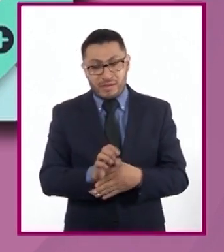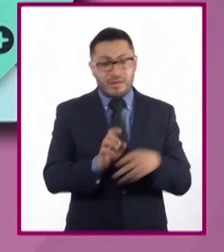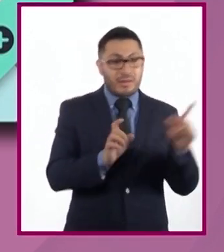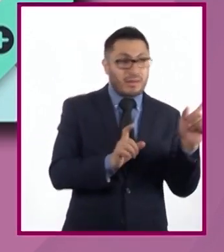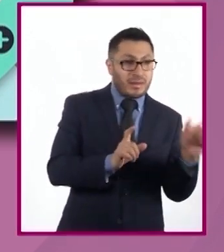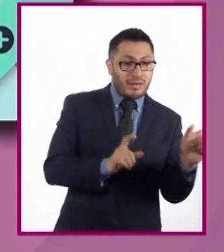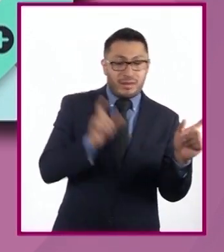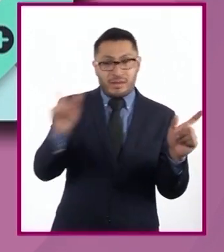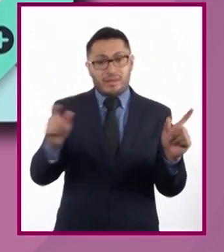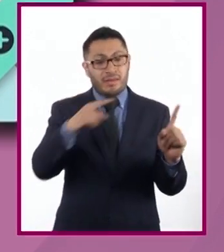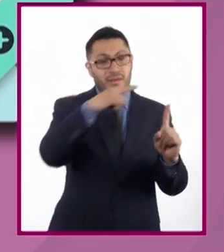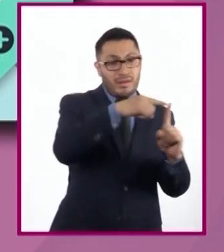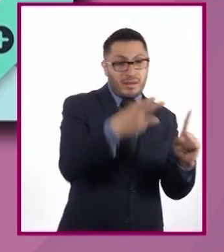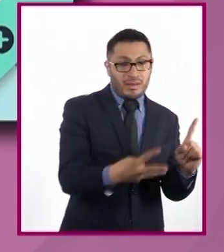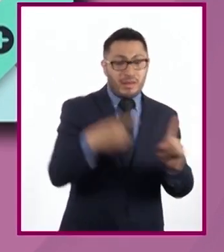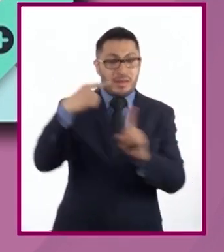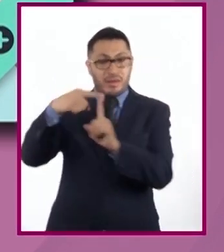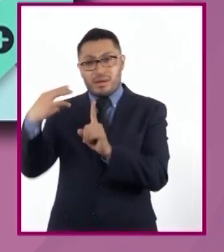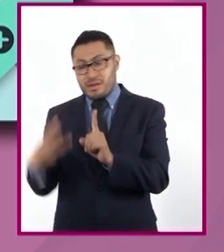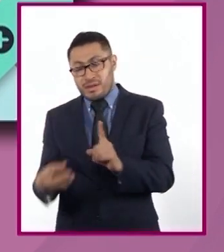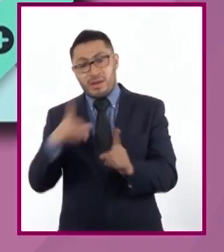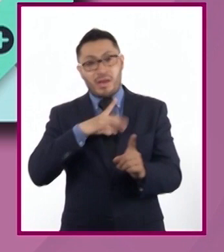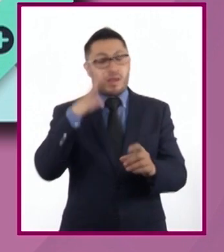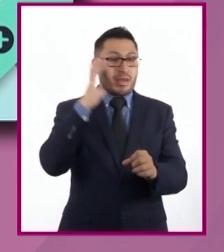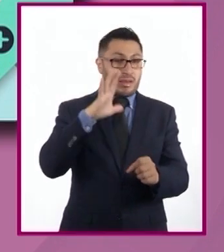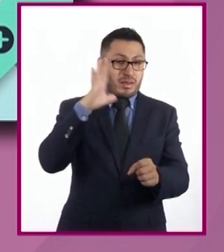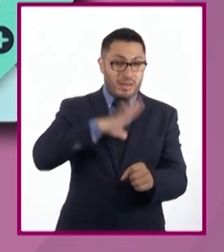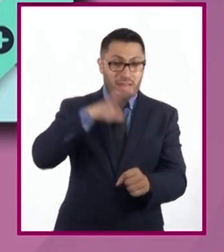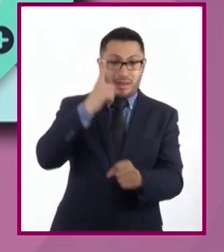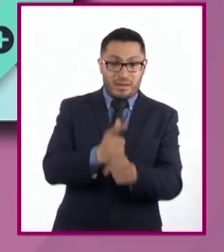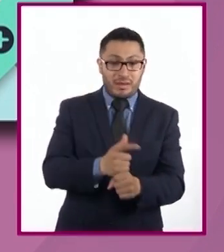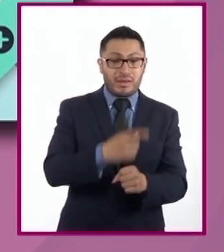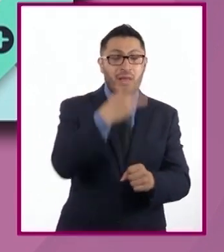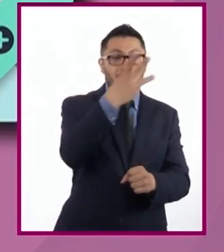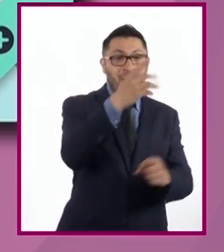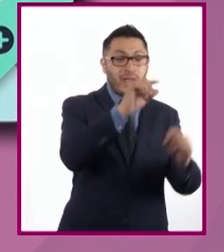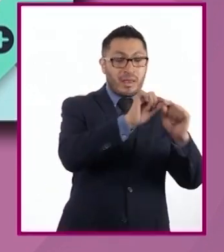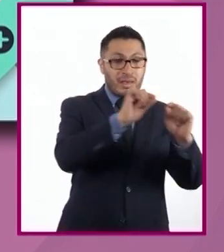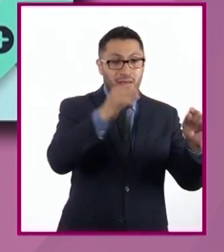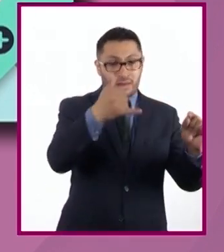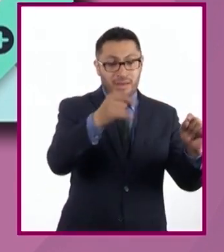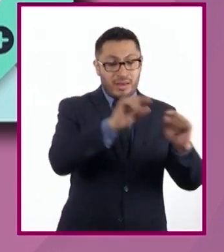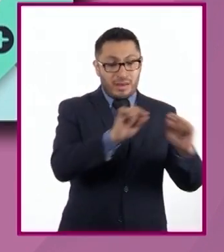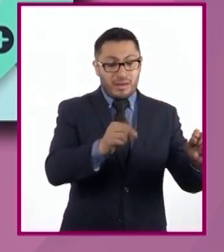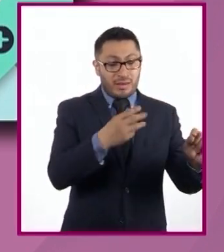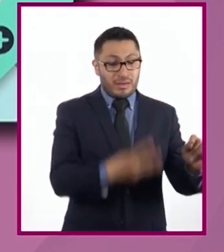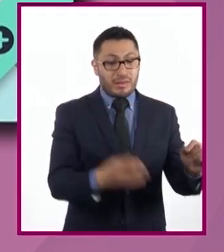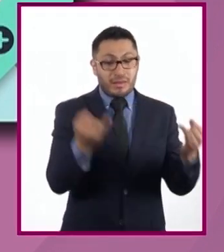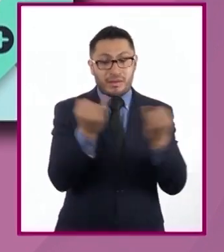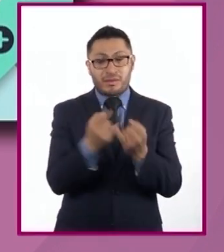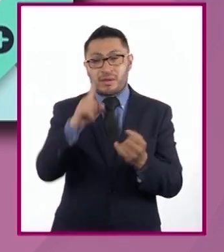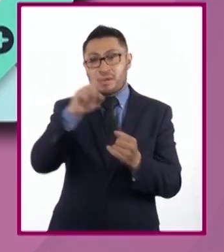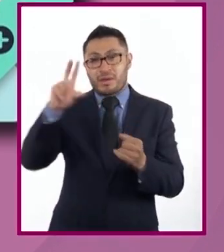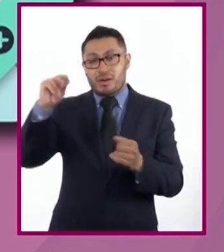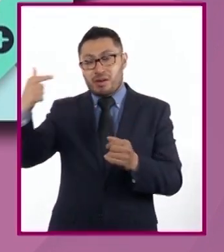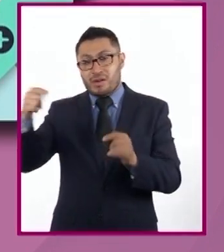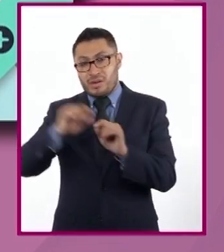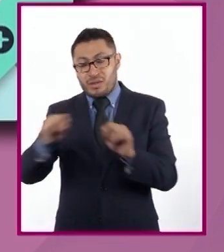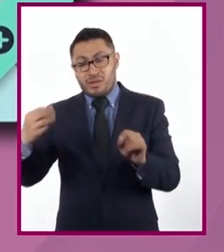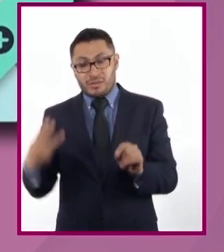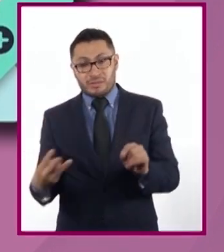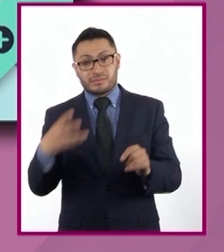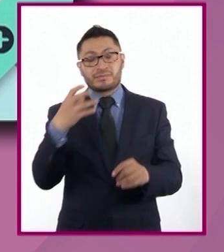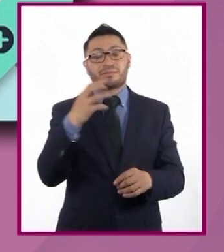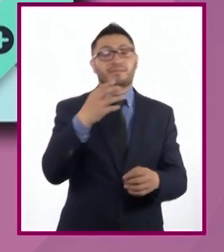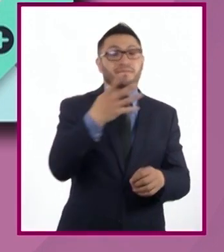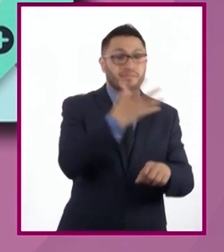ecuación entre 3 y obtenemos 3y sobre 3 igual a 180 grados sobre 3.